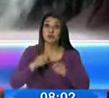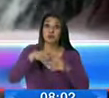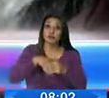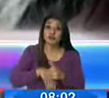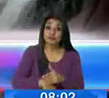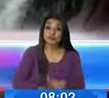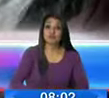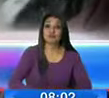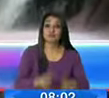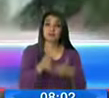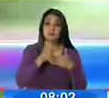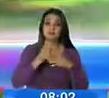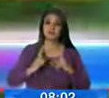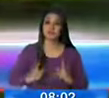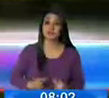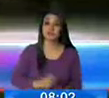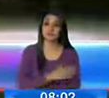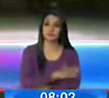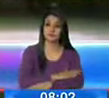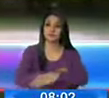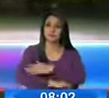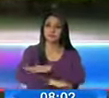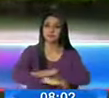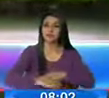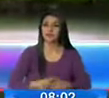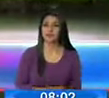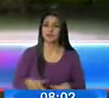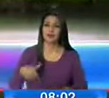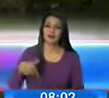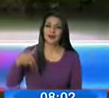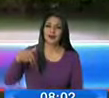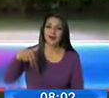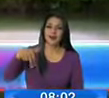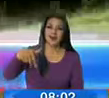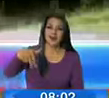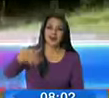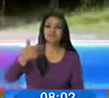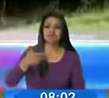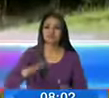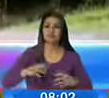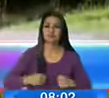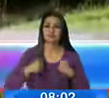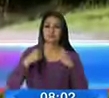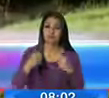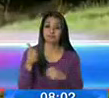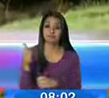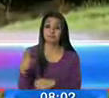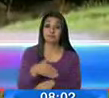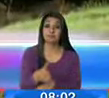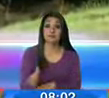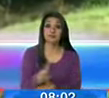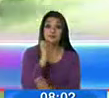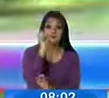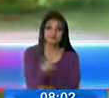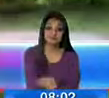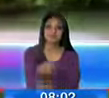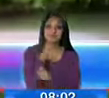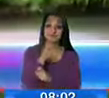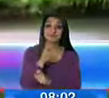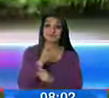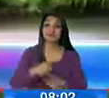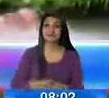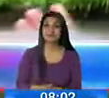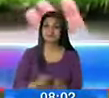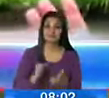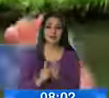muy saludable para la piel. Luego de tanto esfuerzo físico hay que tomar fuerzas. La pesca deportiva lo garantiza. Aquí